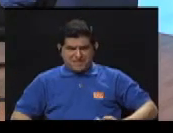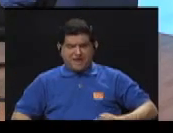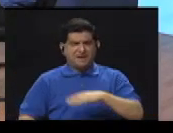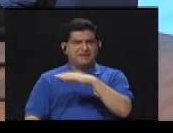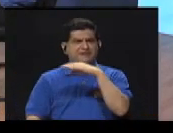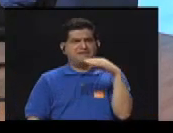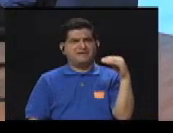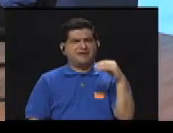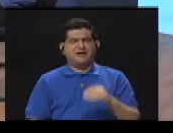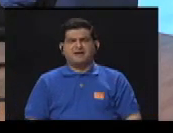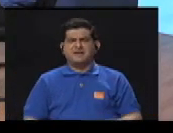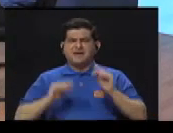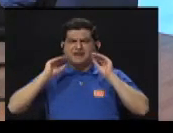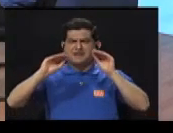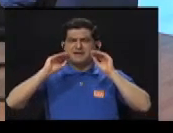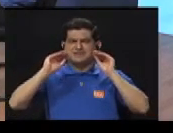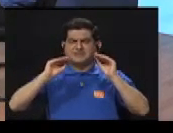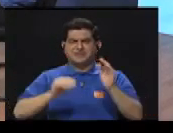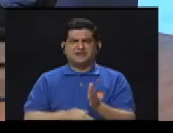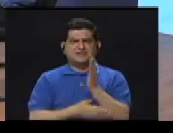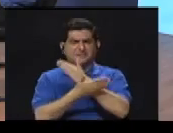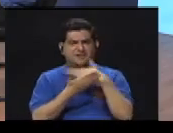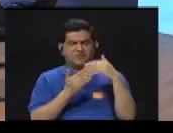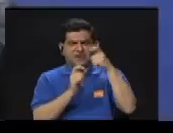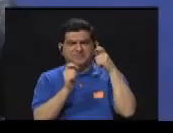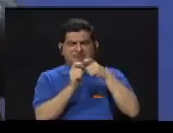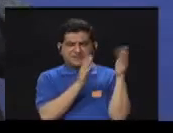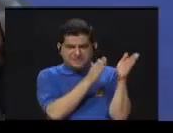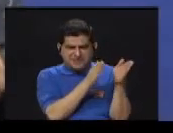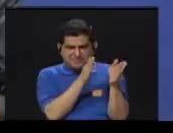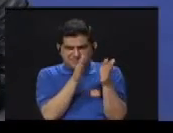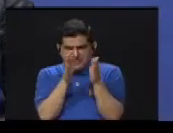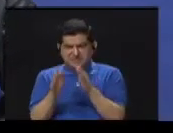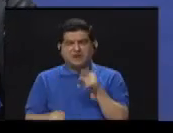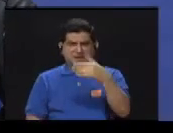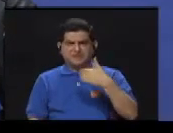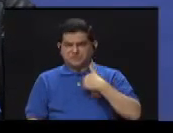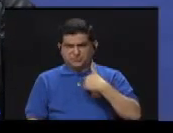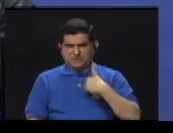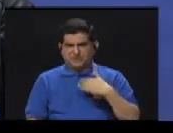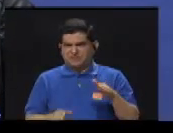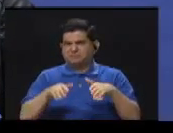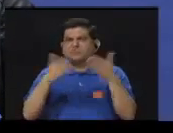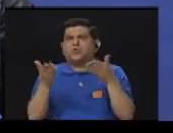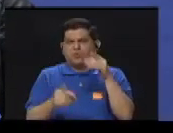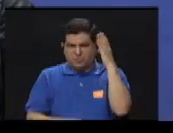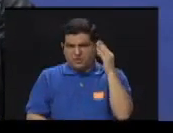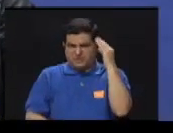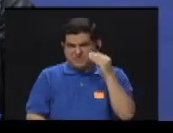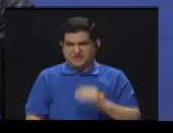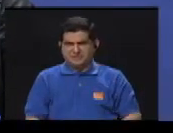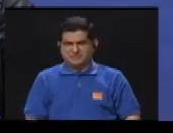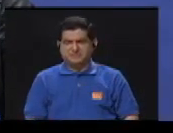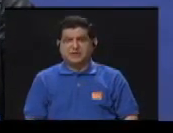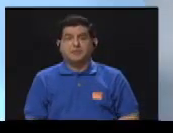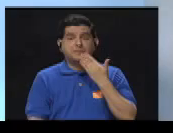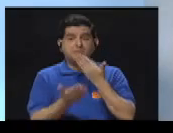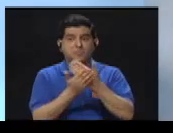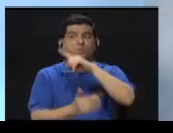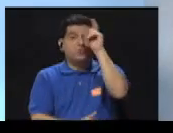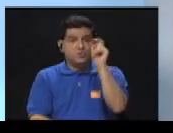y en lo académico o en la parte propiamente de la preparación que recibiste? ¿Cómo la viviste?